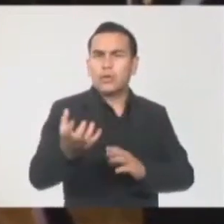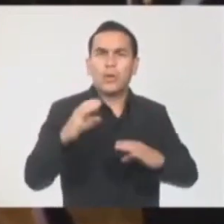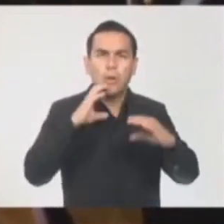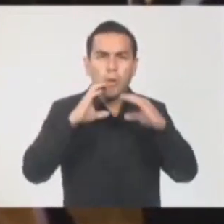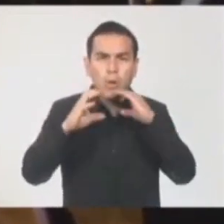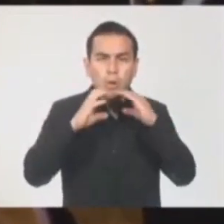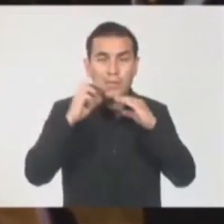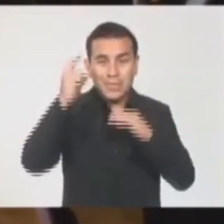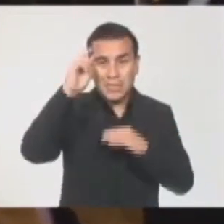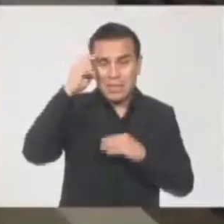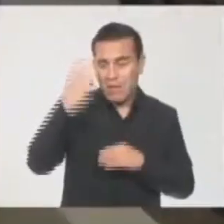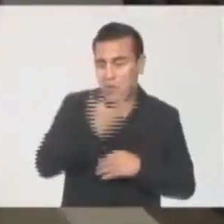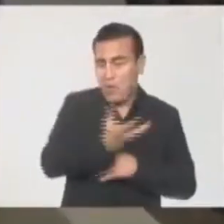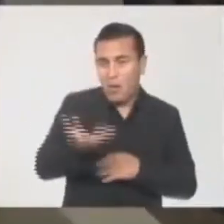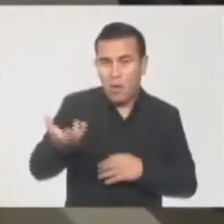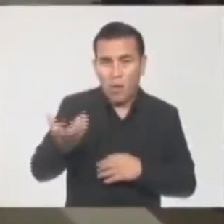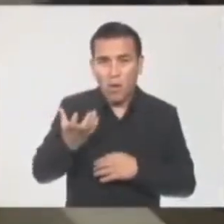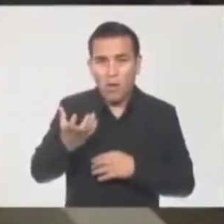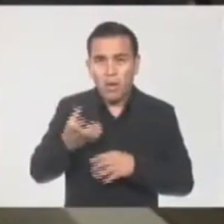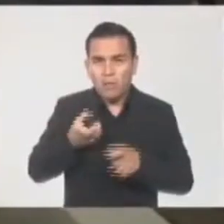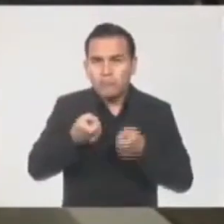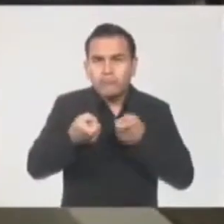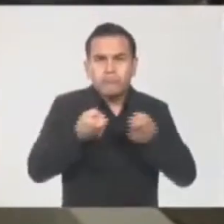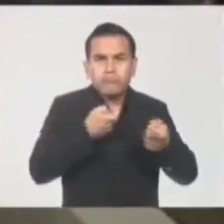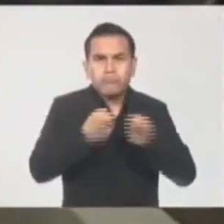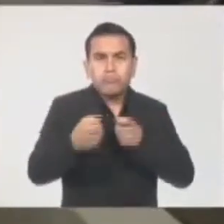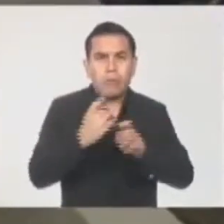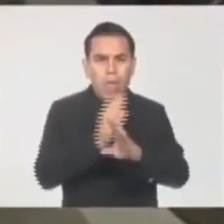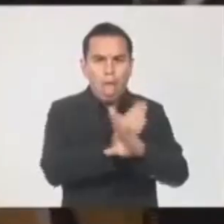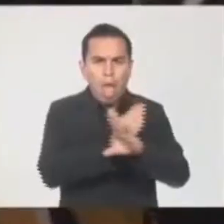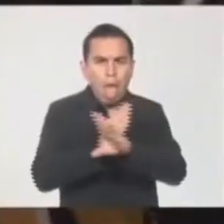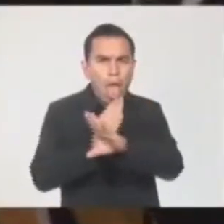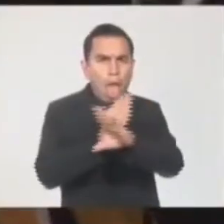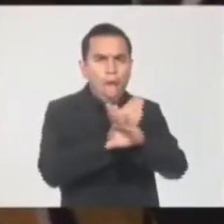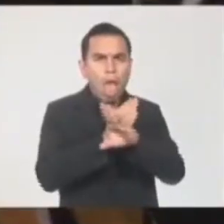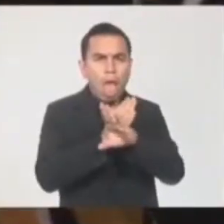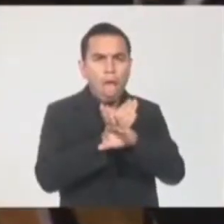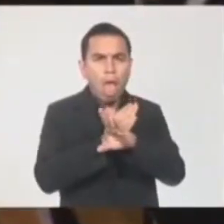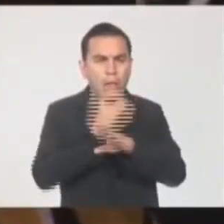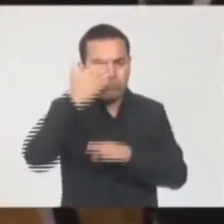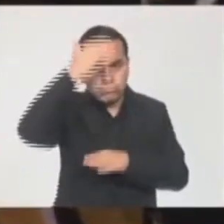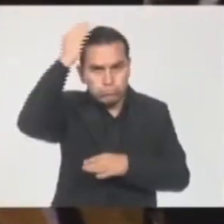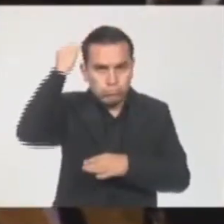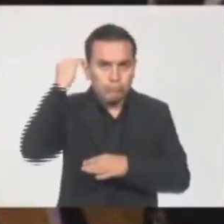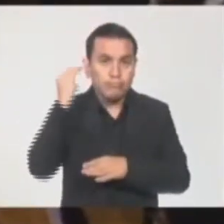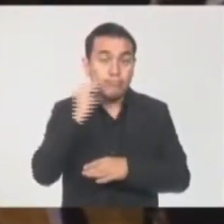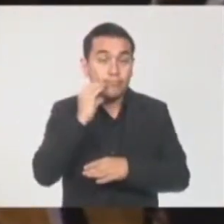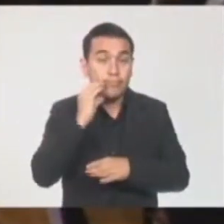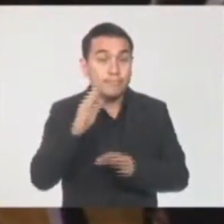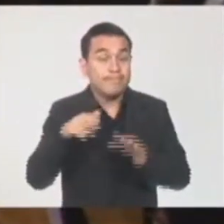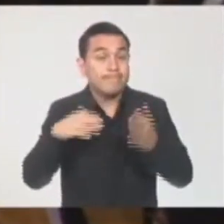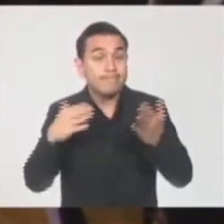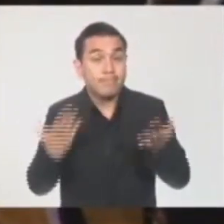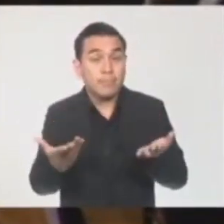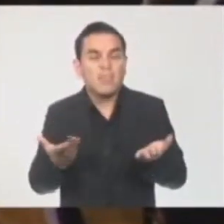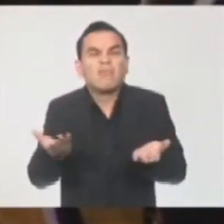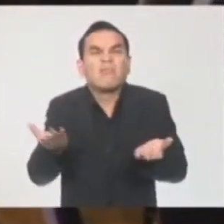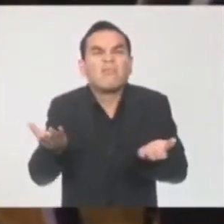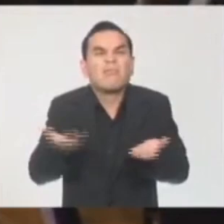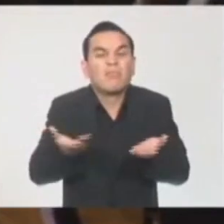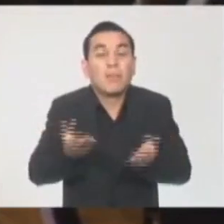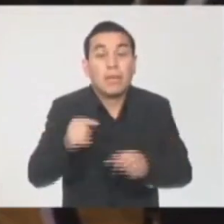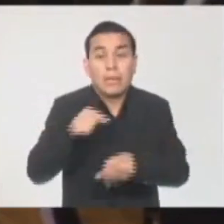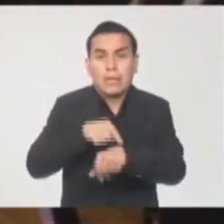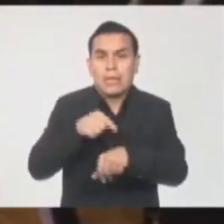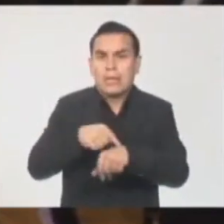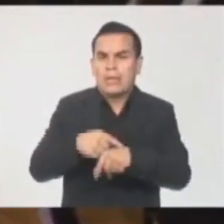aparato ideológico del Estado. Todo para detener a ese presidente que ya no seguía sus órdenes. Por eso tuvimos una época